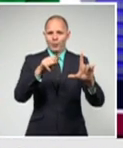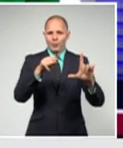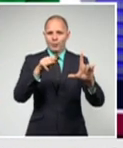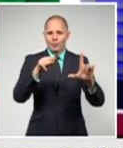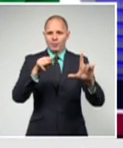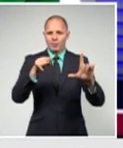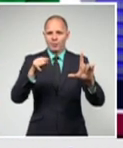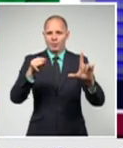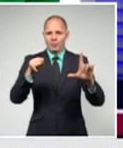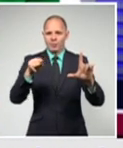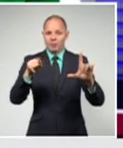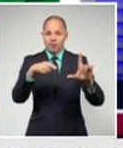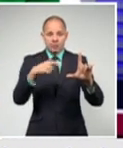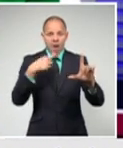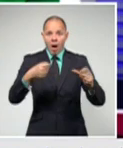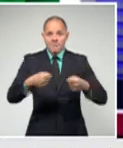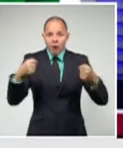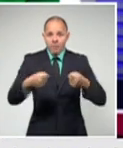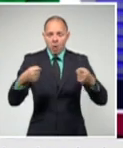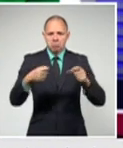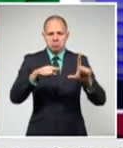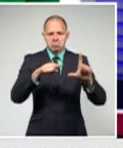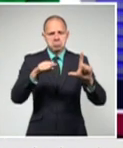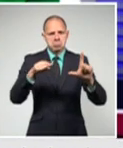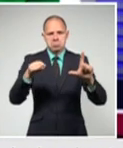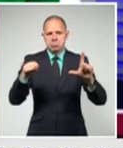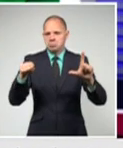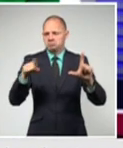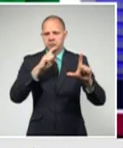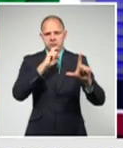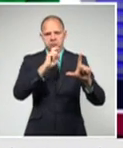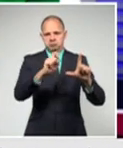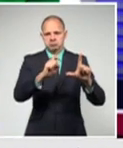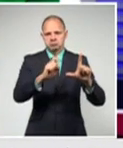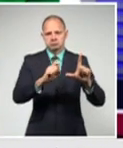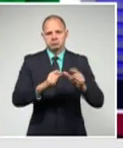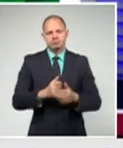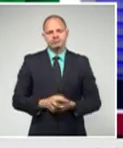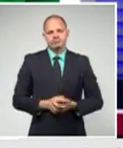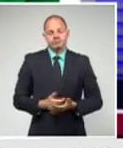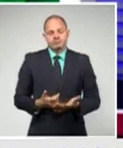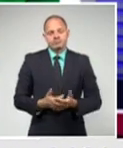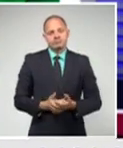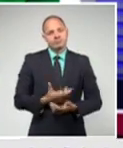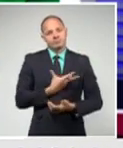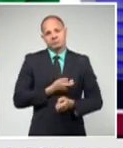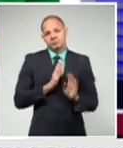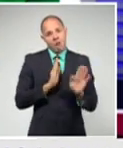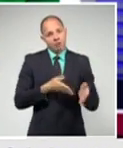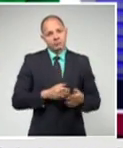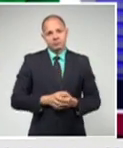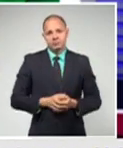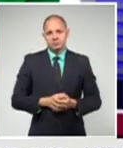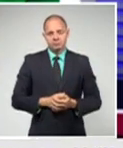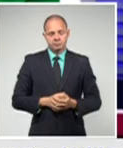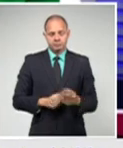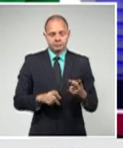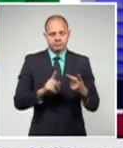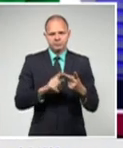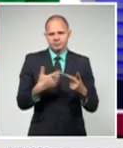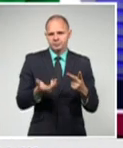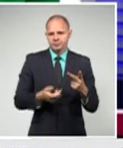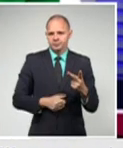no obstante las maniobras realizadas. Reiteramos nuestras condolencias. Fallece también en Cuba un paciente